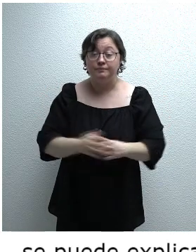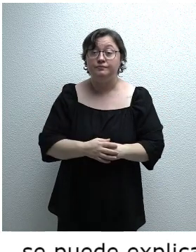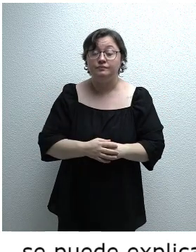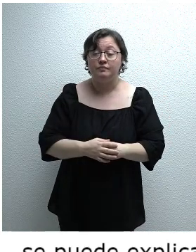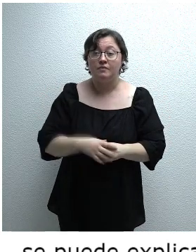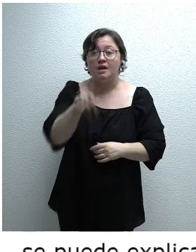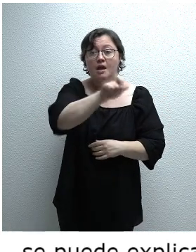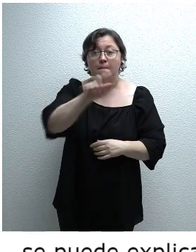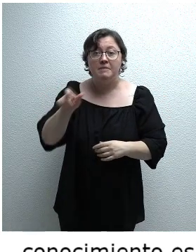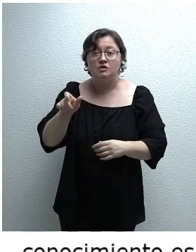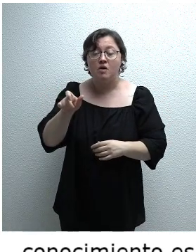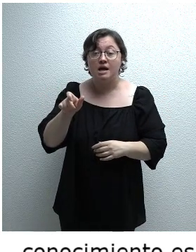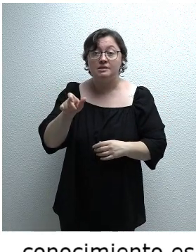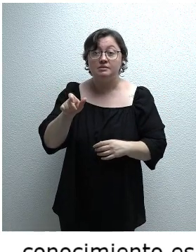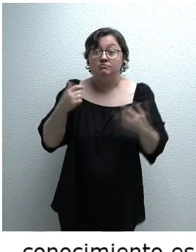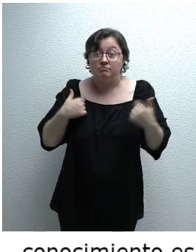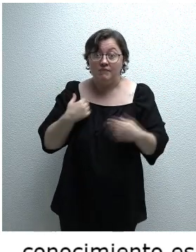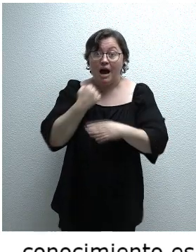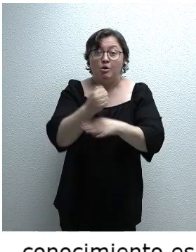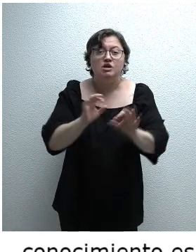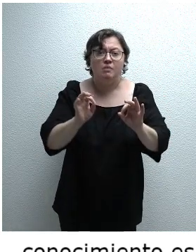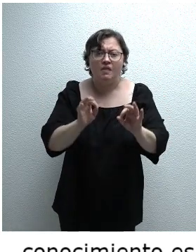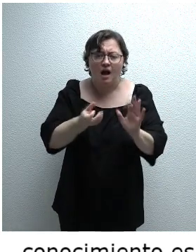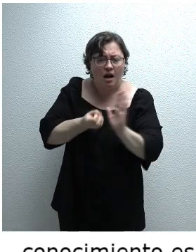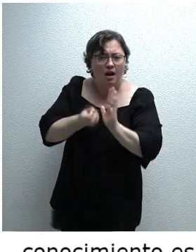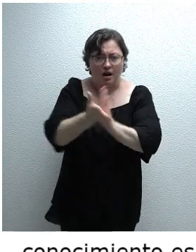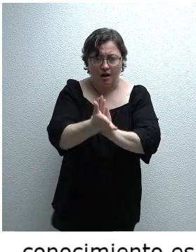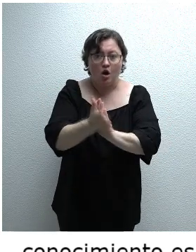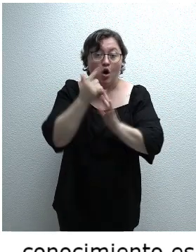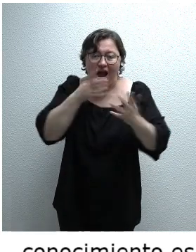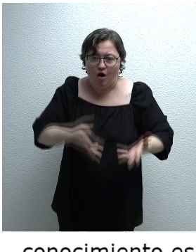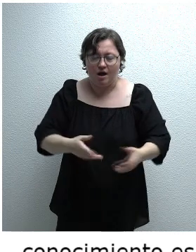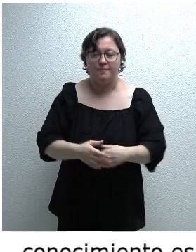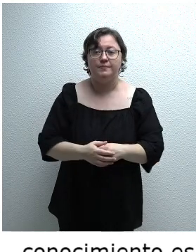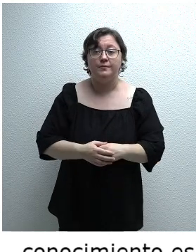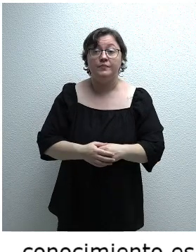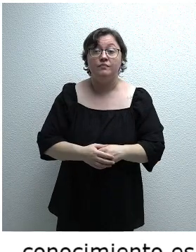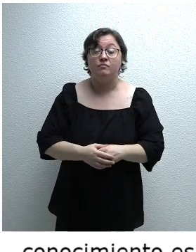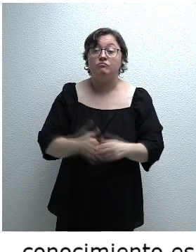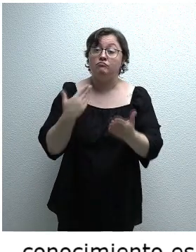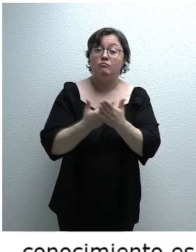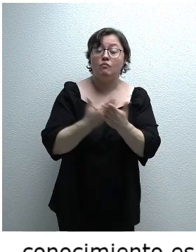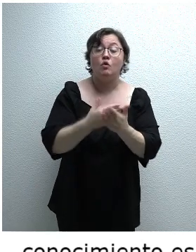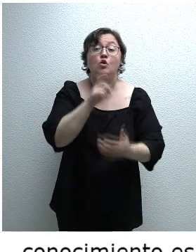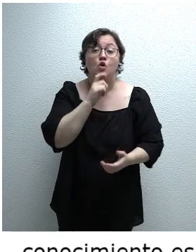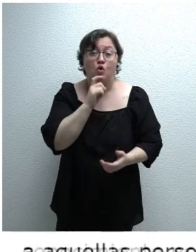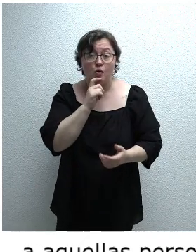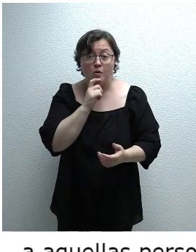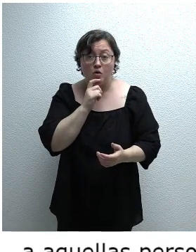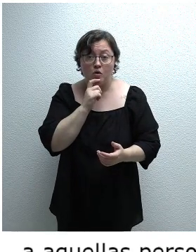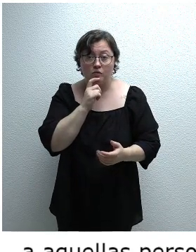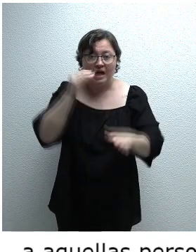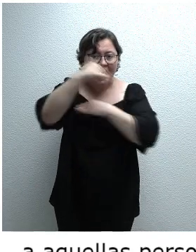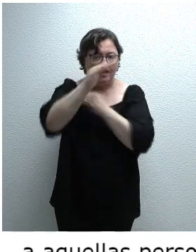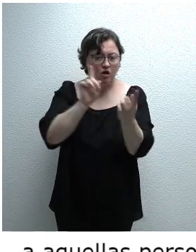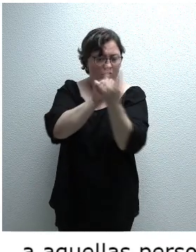aquellas personas que necesiten un apoyo especial en la actualidad. Y eso se verifica pues, a través de una